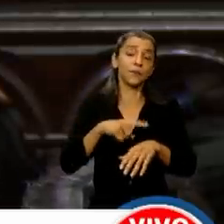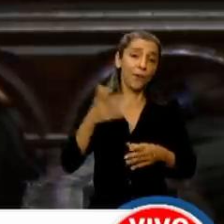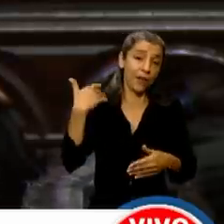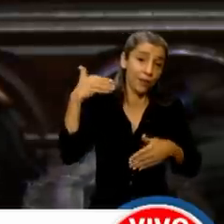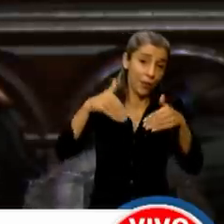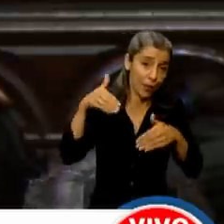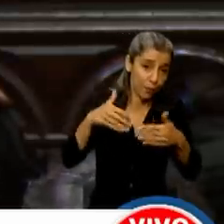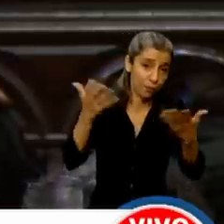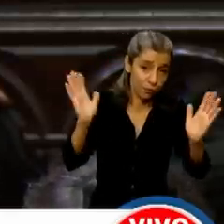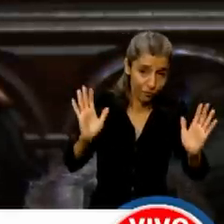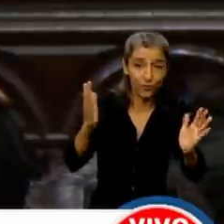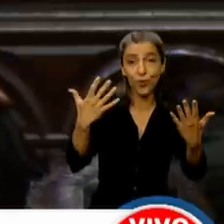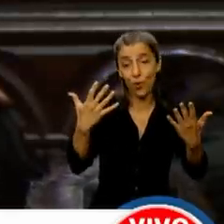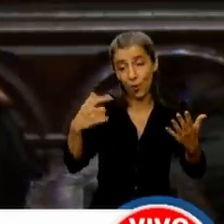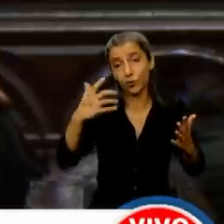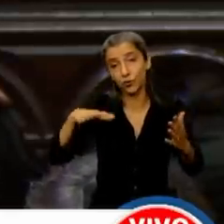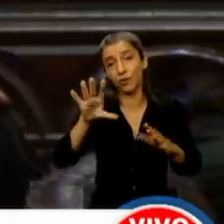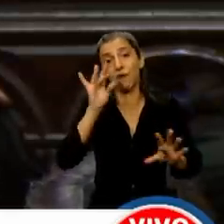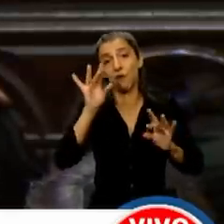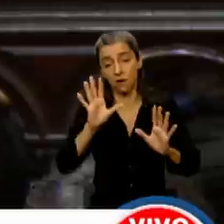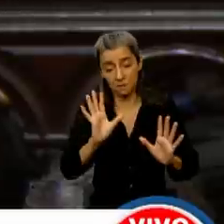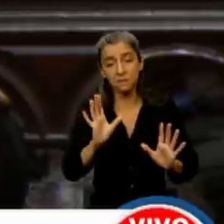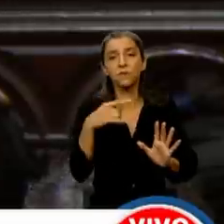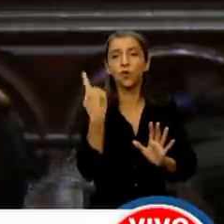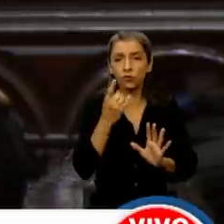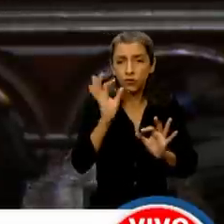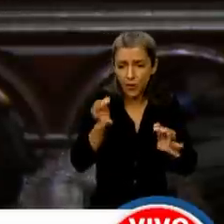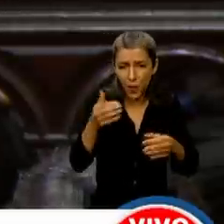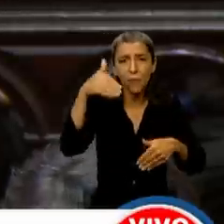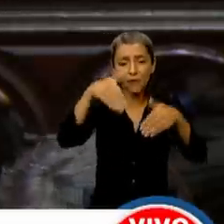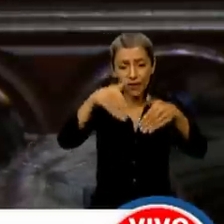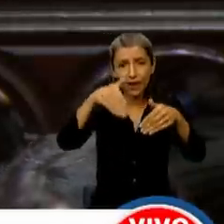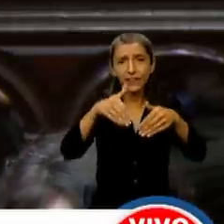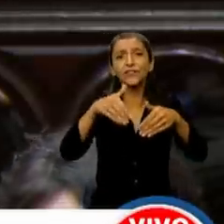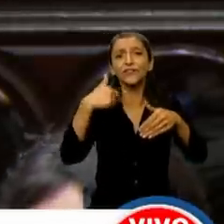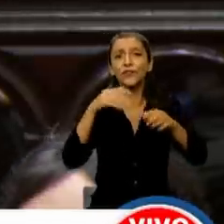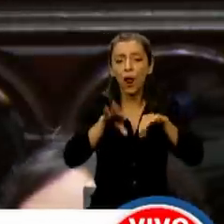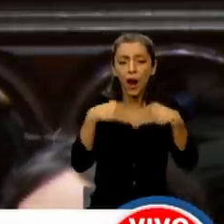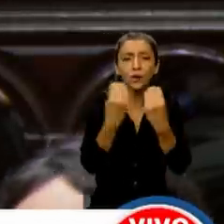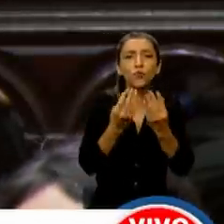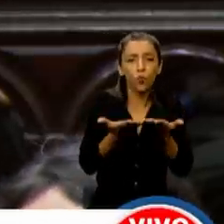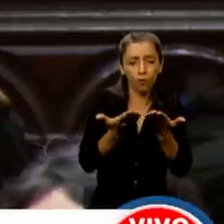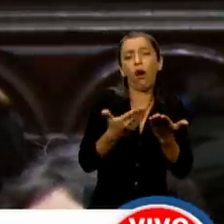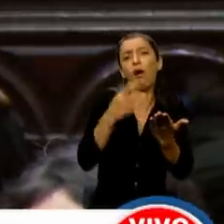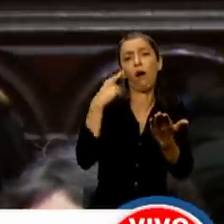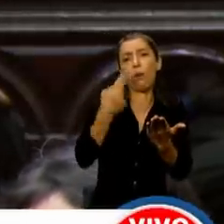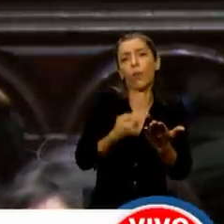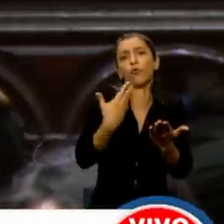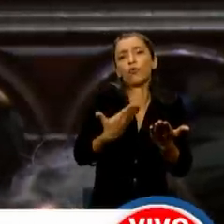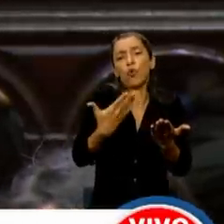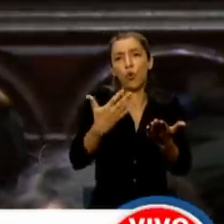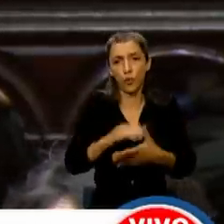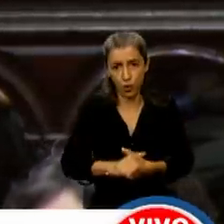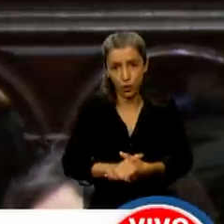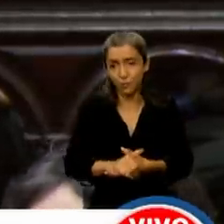y claro que leemos y los resultados de las urnas siempre lo hicimos y esta es una elección intermedia la